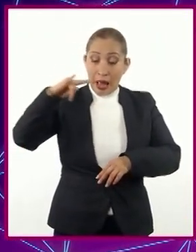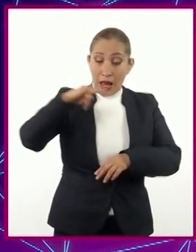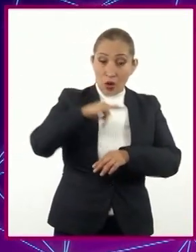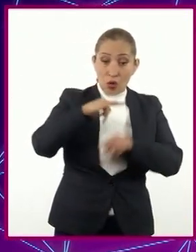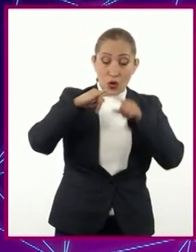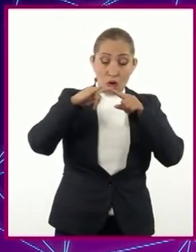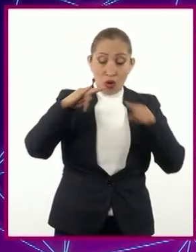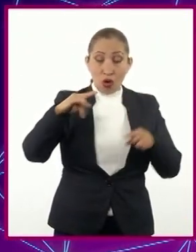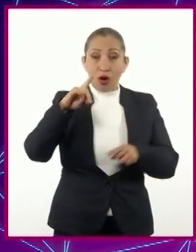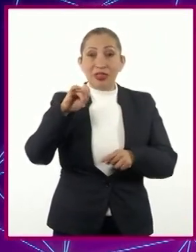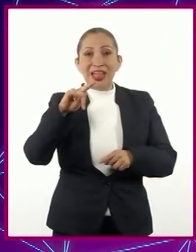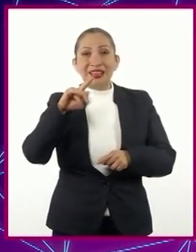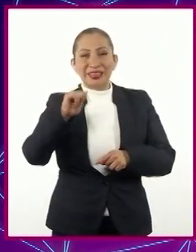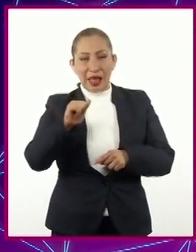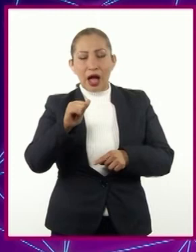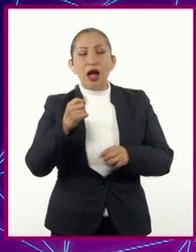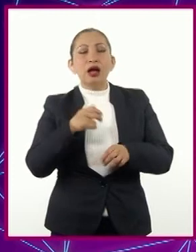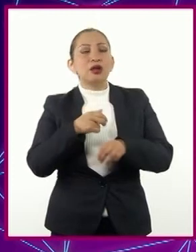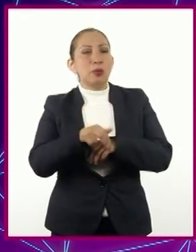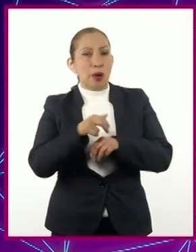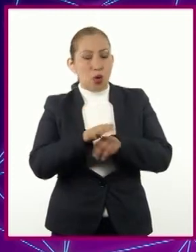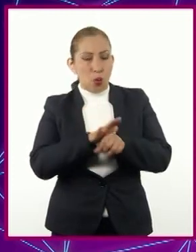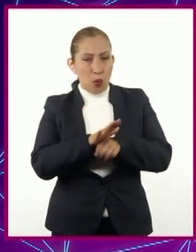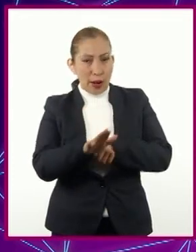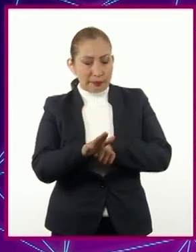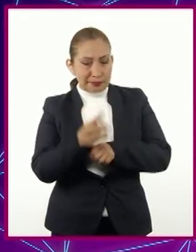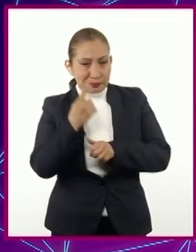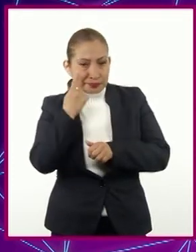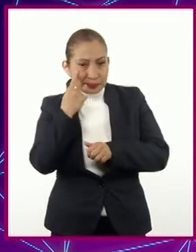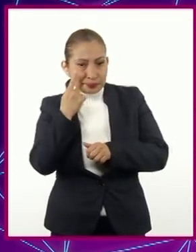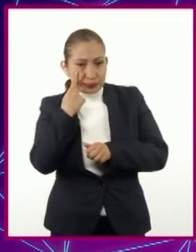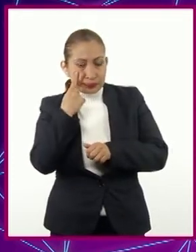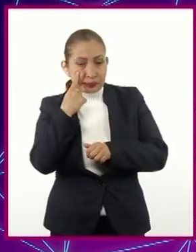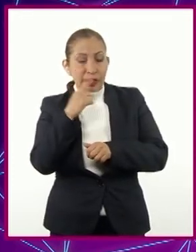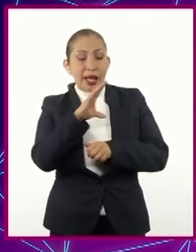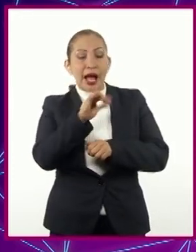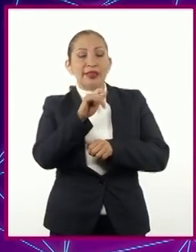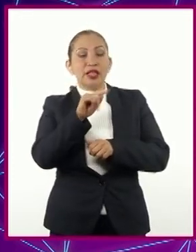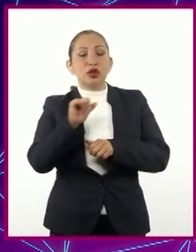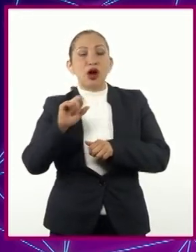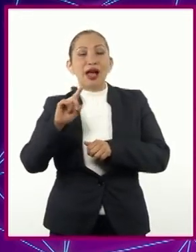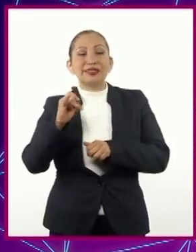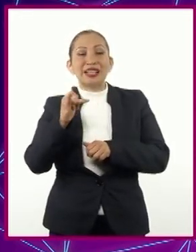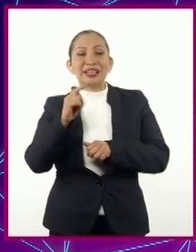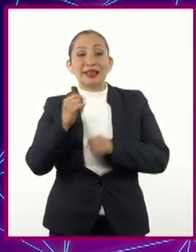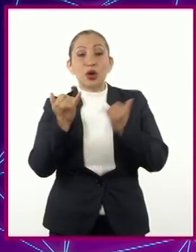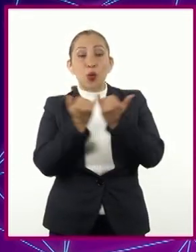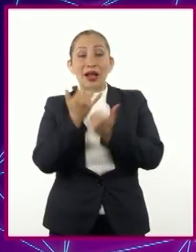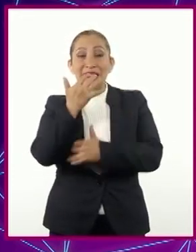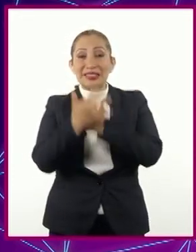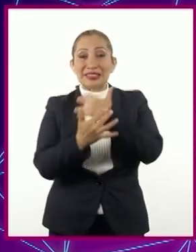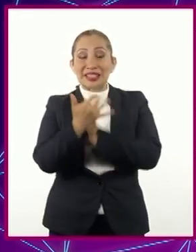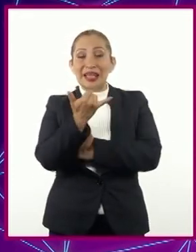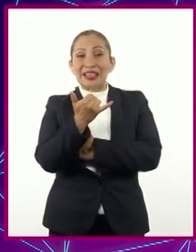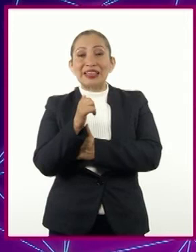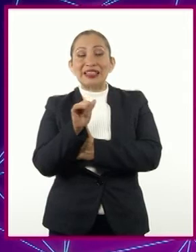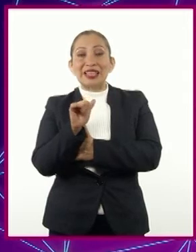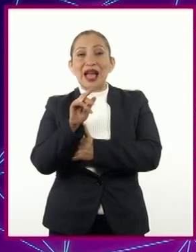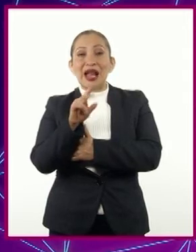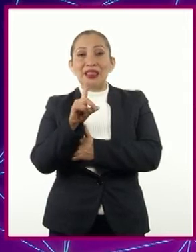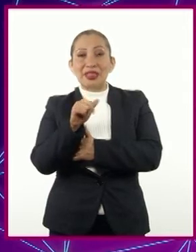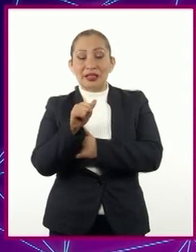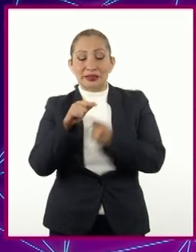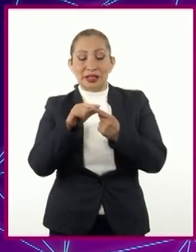delta. Los datos que tenemos son el cateto adyacente, que es igual a 15 yardas, el